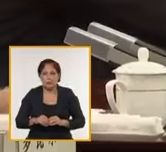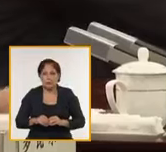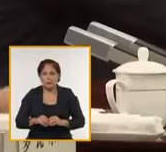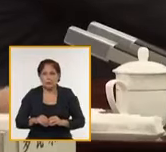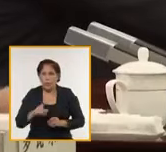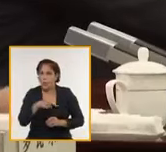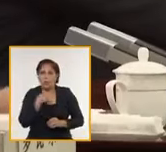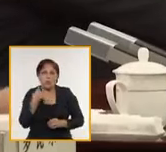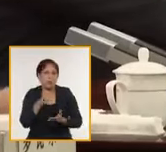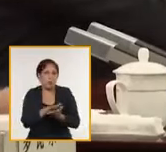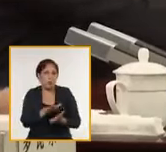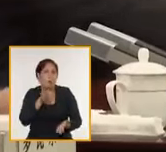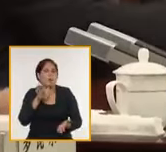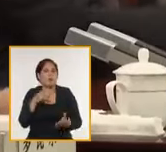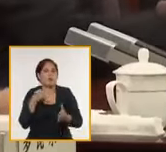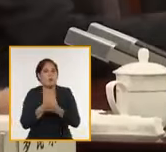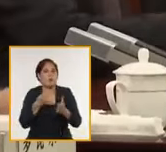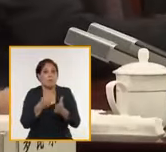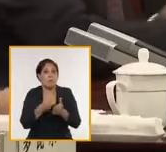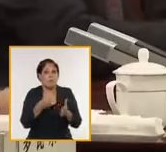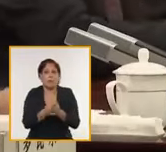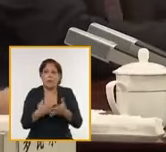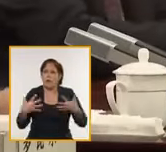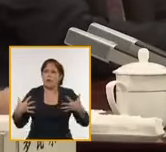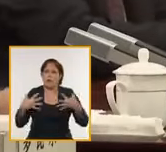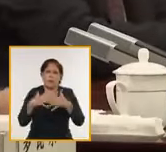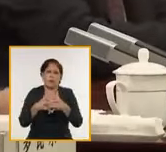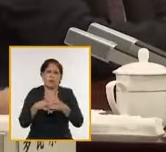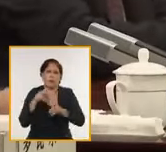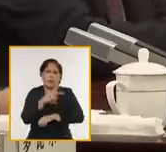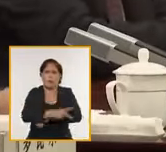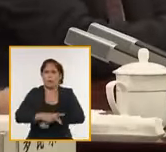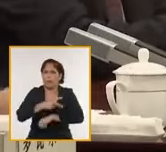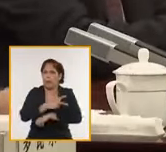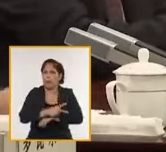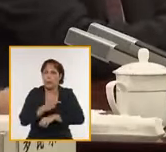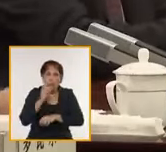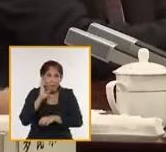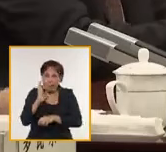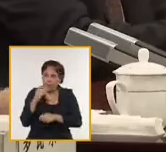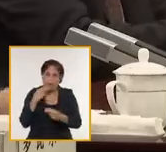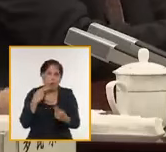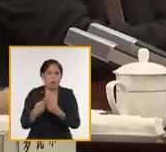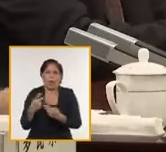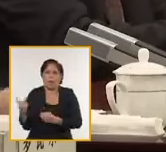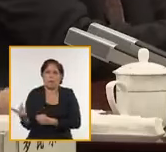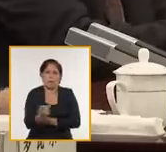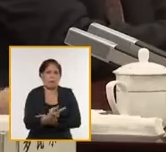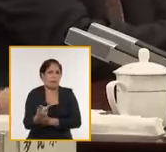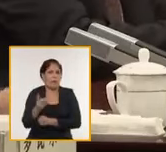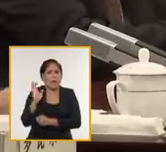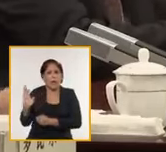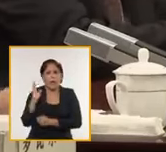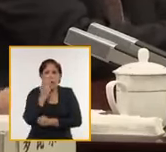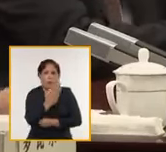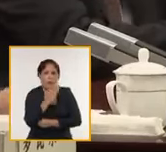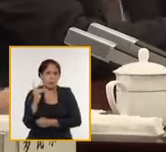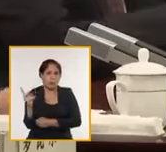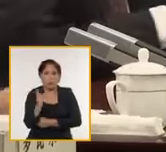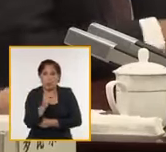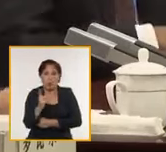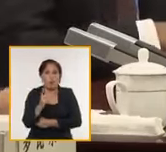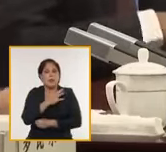Estamos comprometidos a impulsar nuestras relaciones bilaterales en base a la confianza mutua, el respeto y